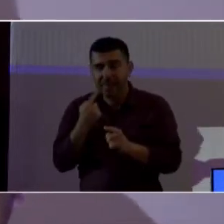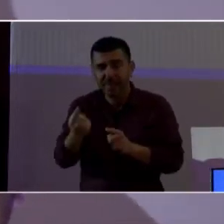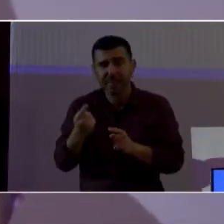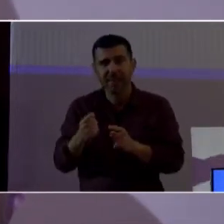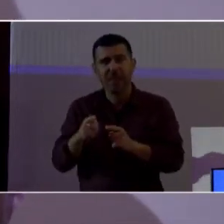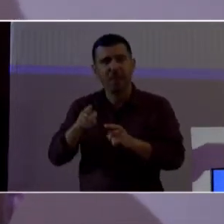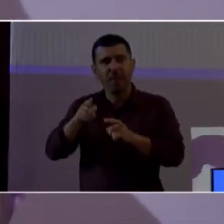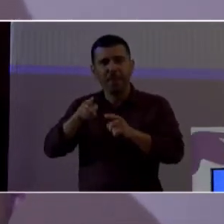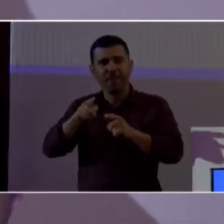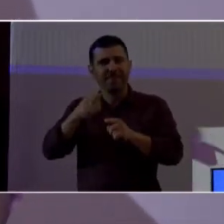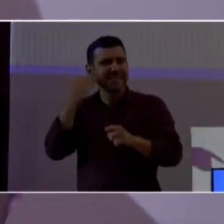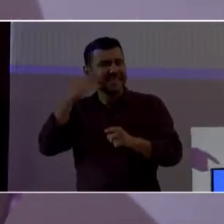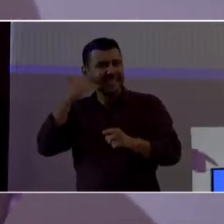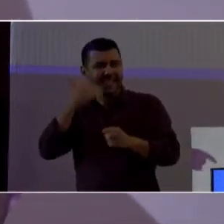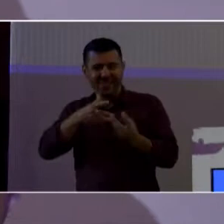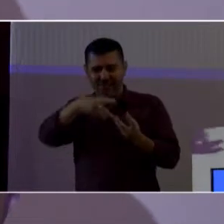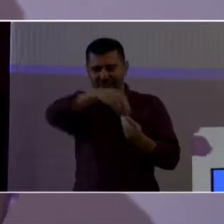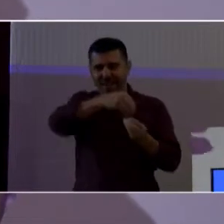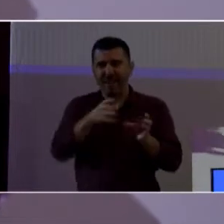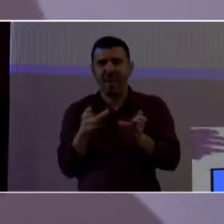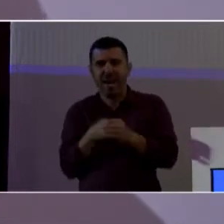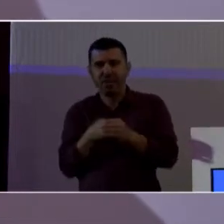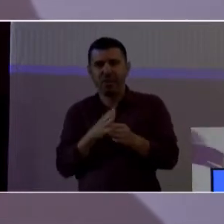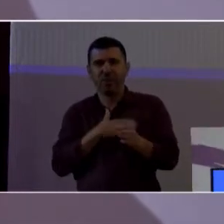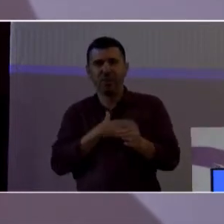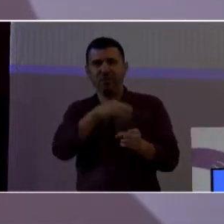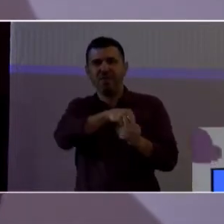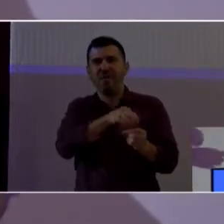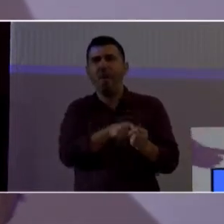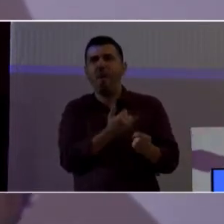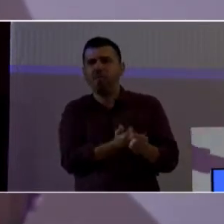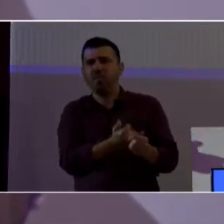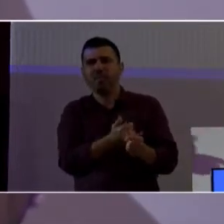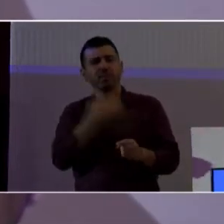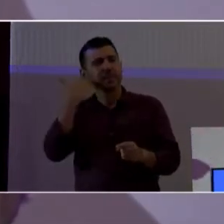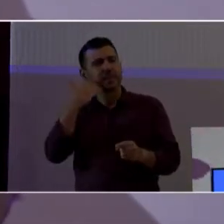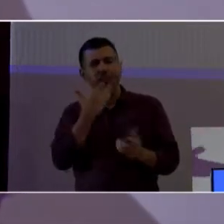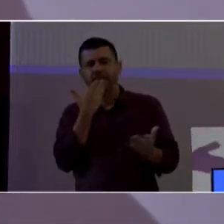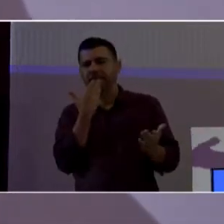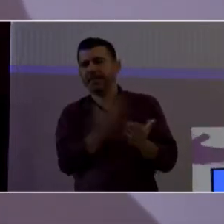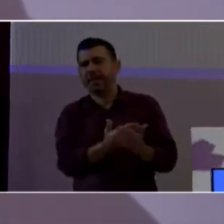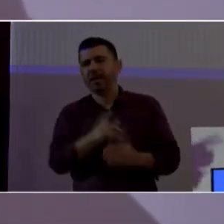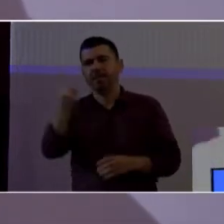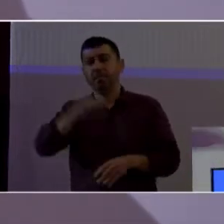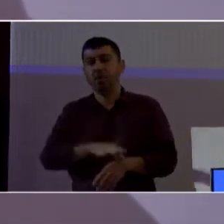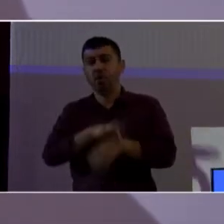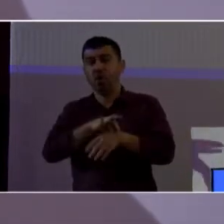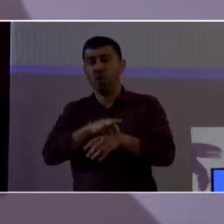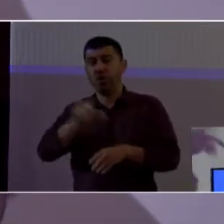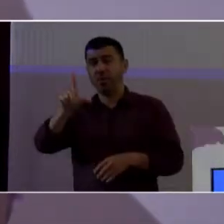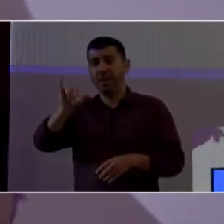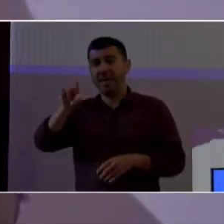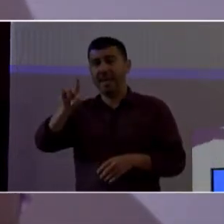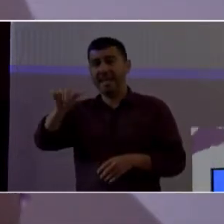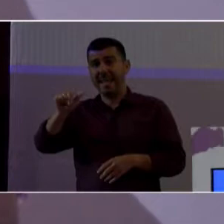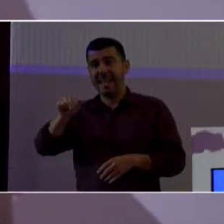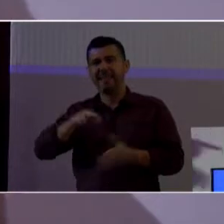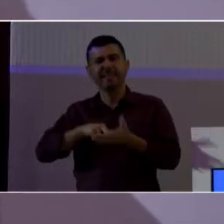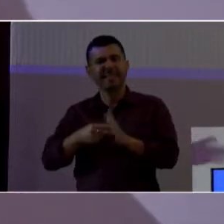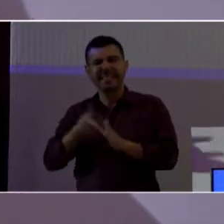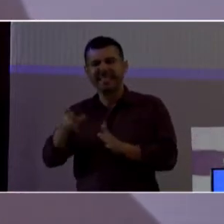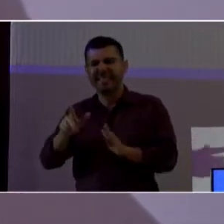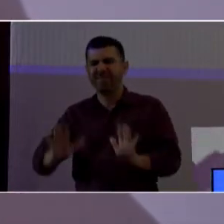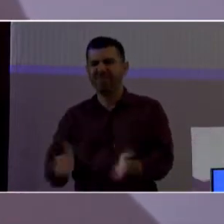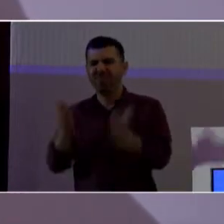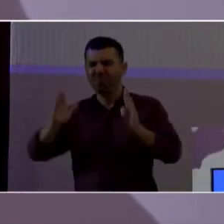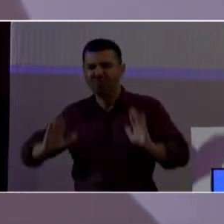de las artesanías, de la asociación, le digo, esa es nuestra vendedora principal. La doctora Lida, donde llega, siempre está hablando de Más Arte,